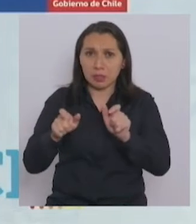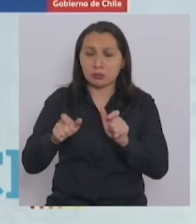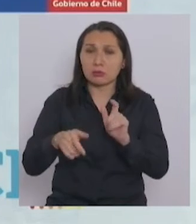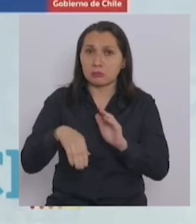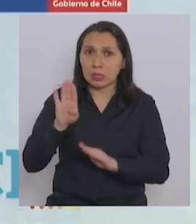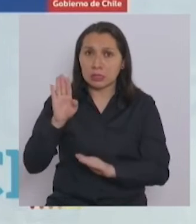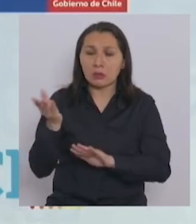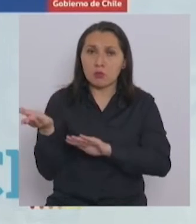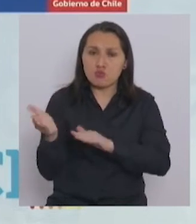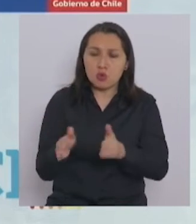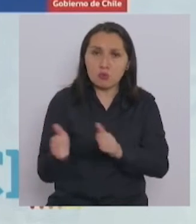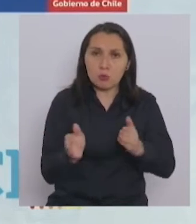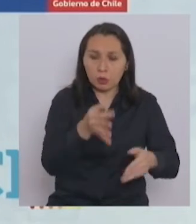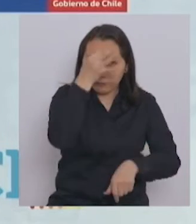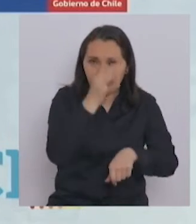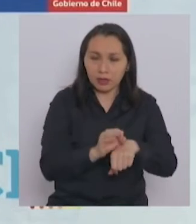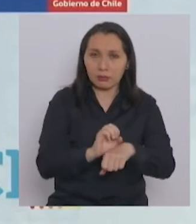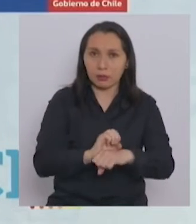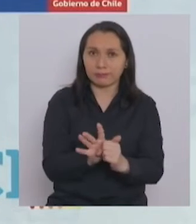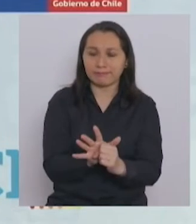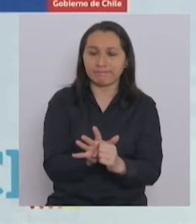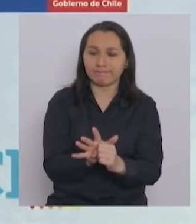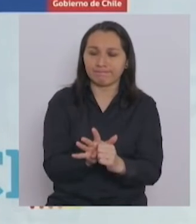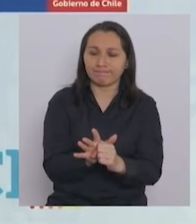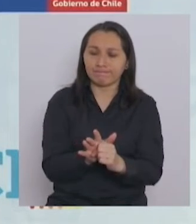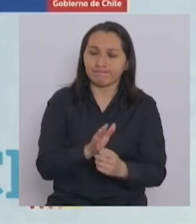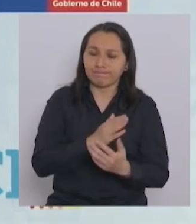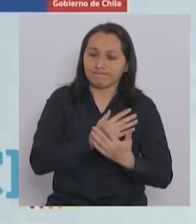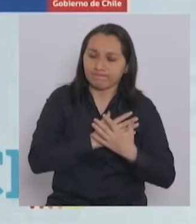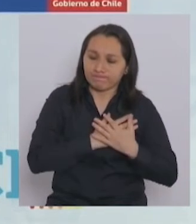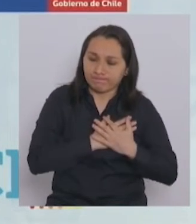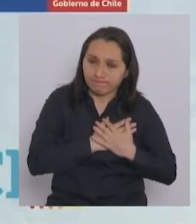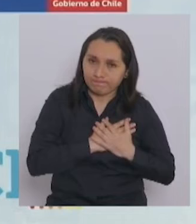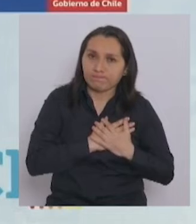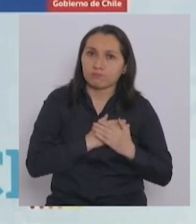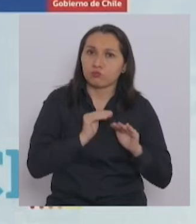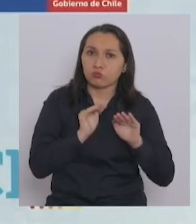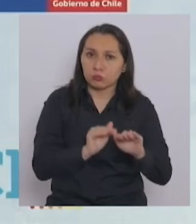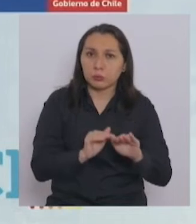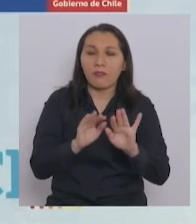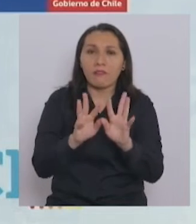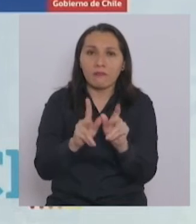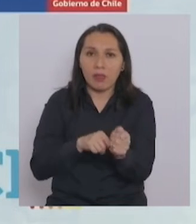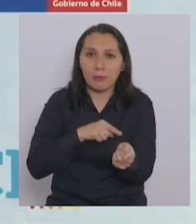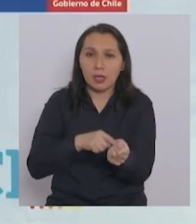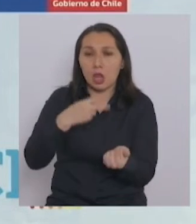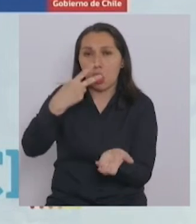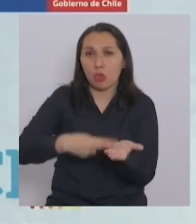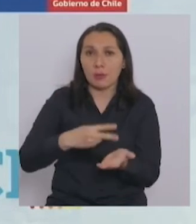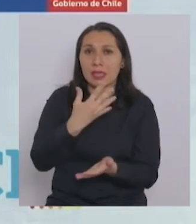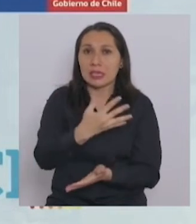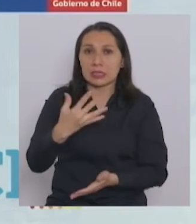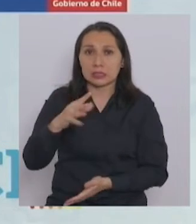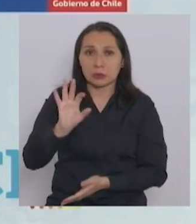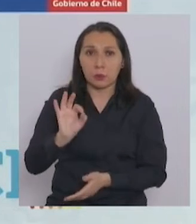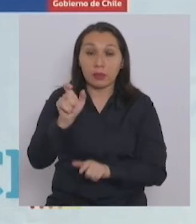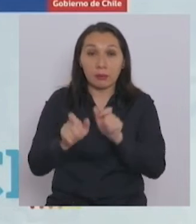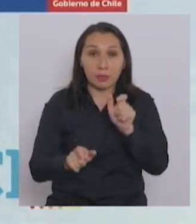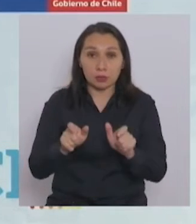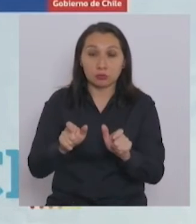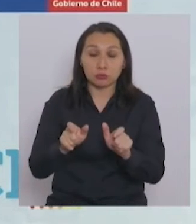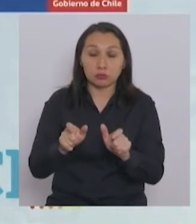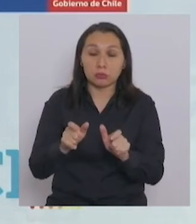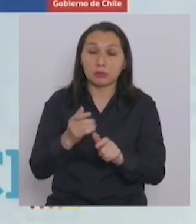a causa de esta enfermedad. Quiero dar nuestras condolencias a las familias de estas 2.550 personas y